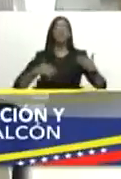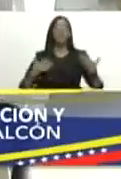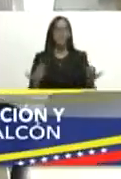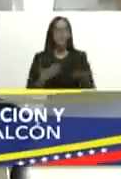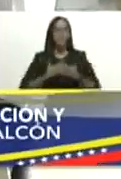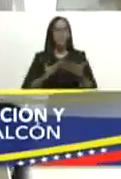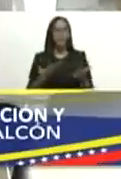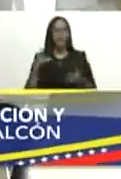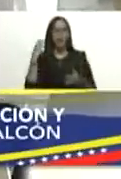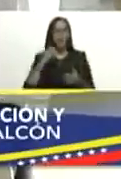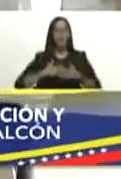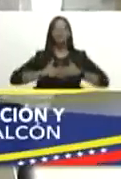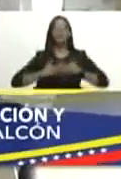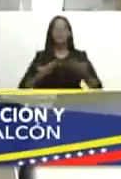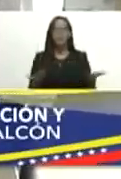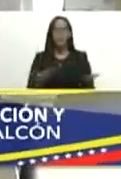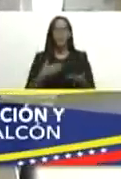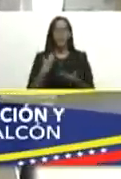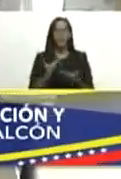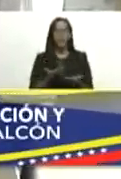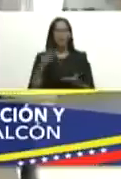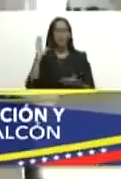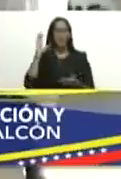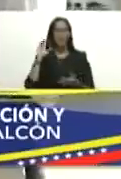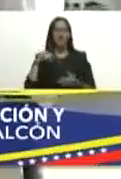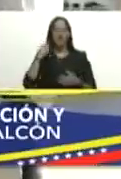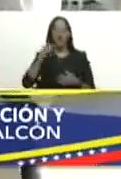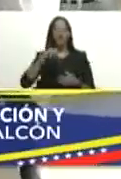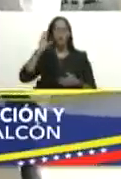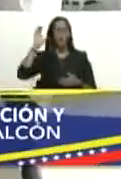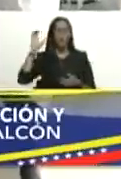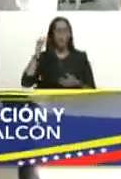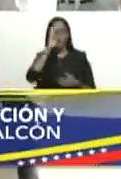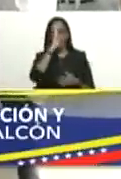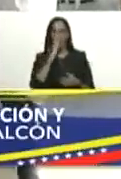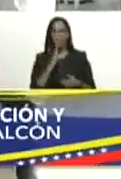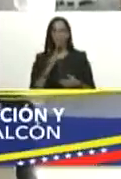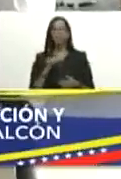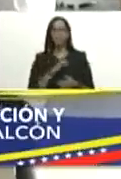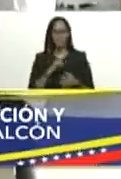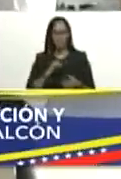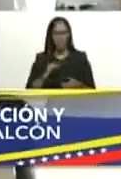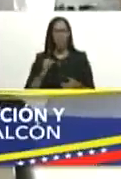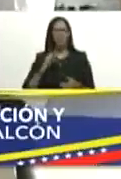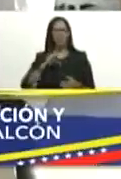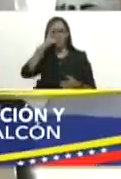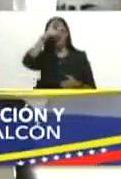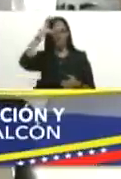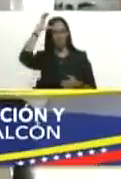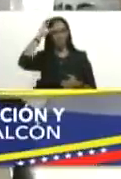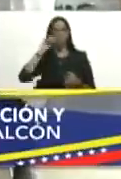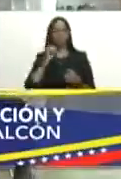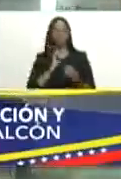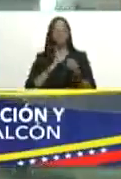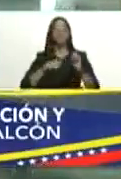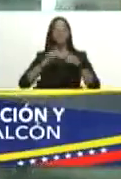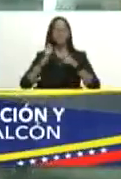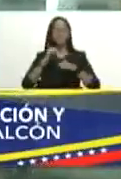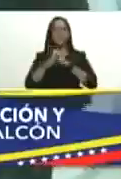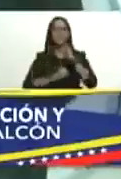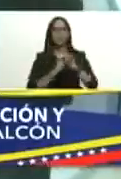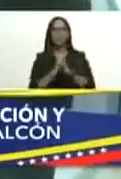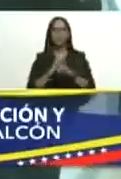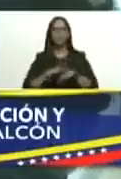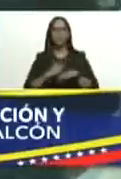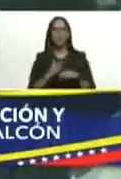a Colombia? ¿Y qué le vamos a ofrecer al país, a otros países como Brasil? Somos capaces también de exportar. Porque esta